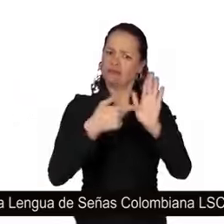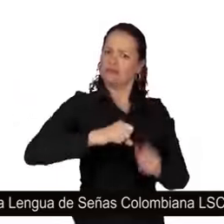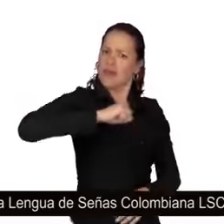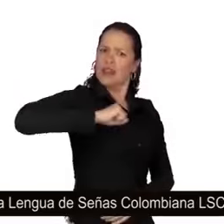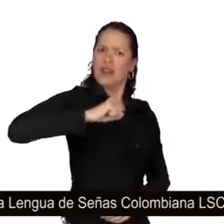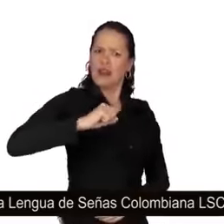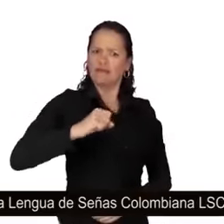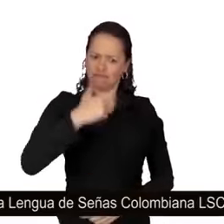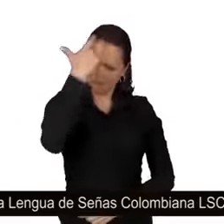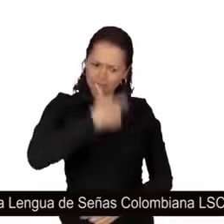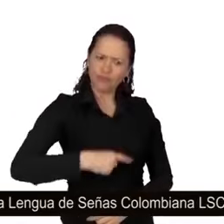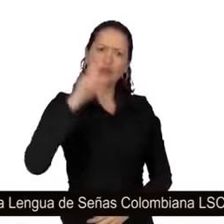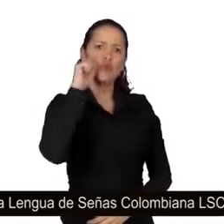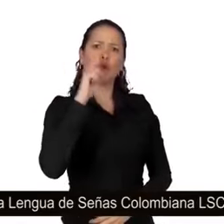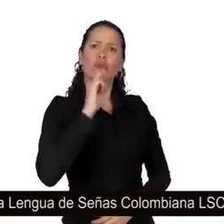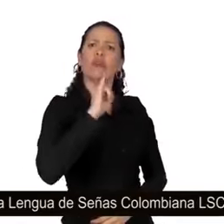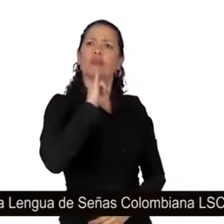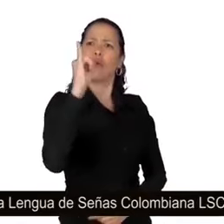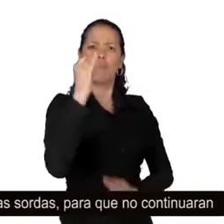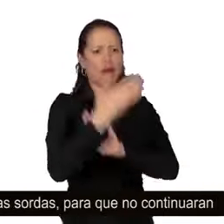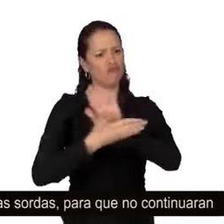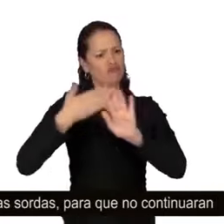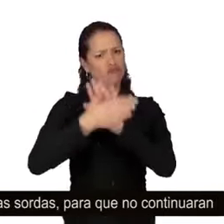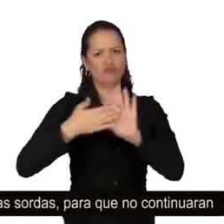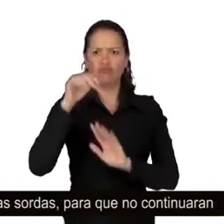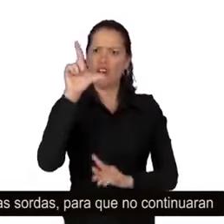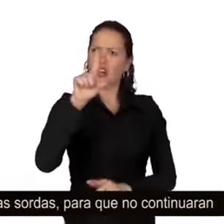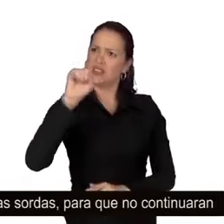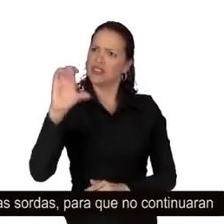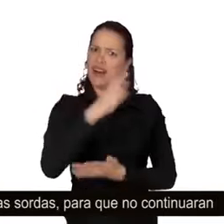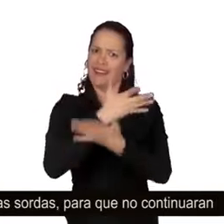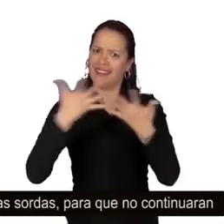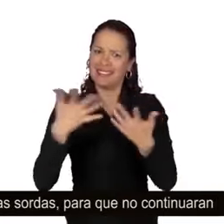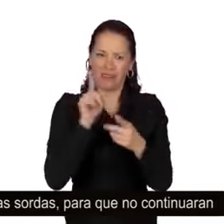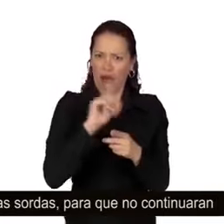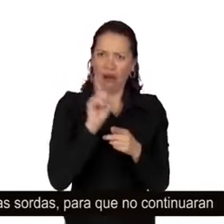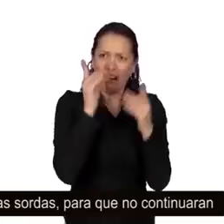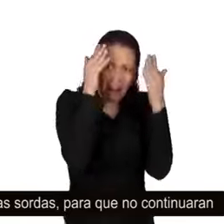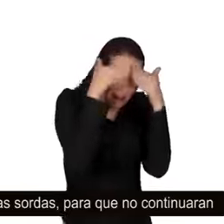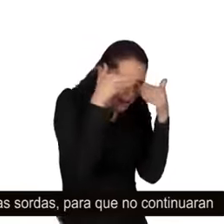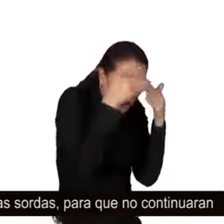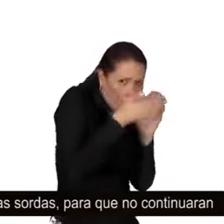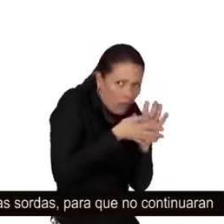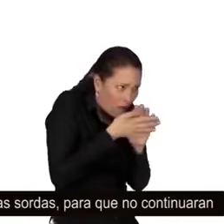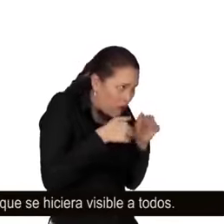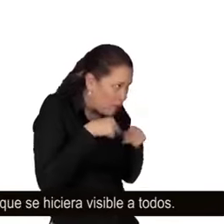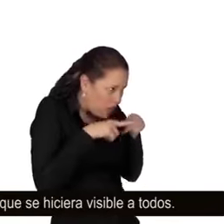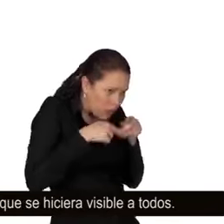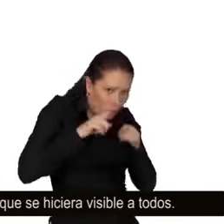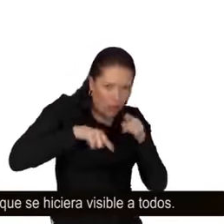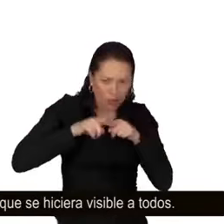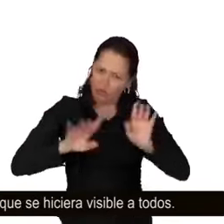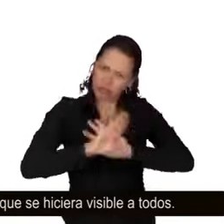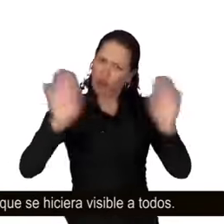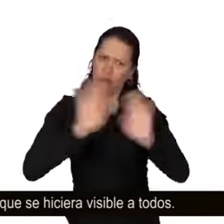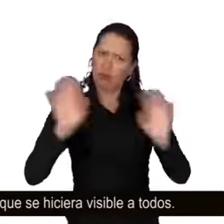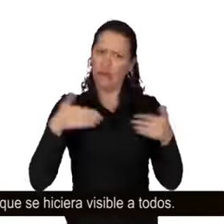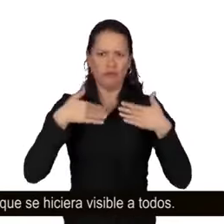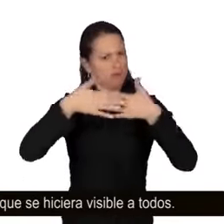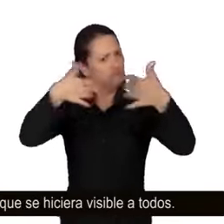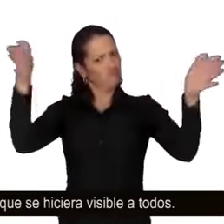diera una apertura a la lengua de señas colombiana, LSC, como el idioma y derecho de las personas sordas, para que no continuaran